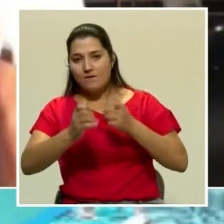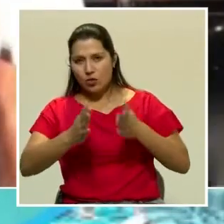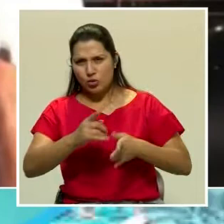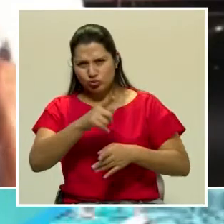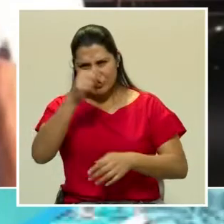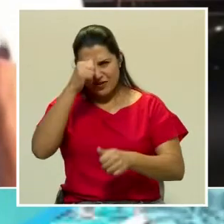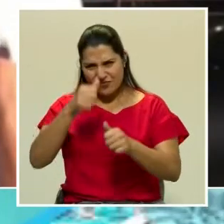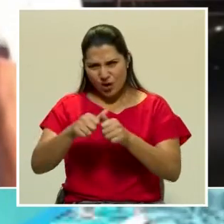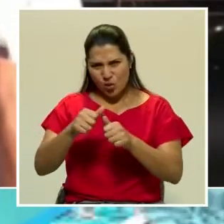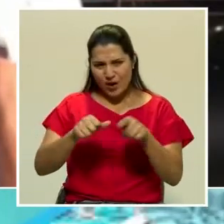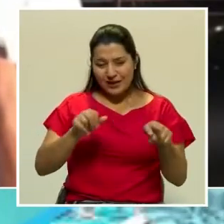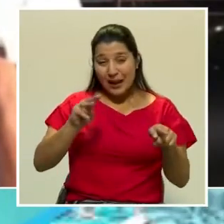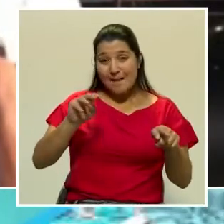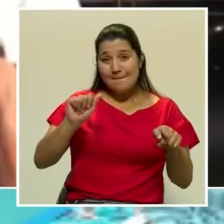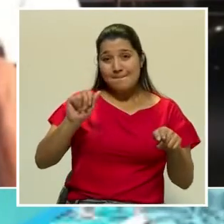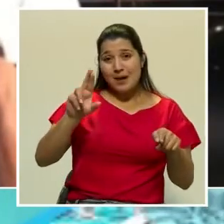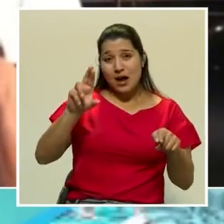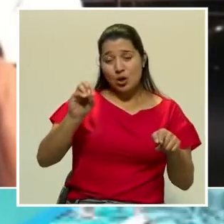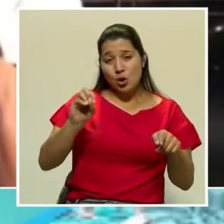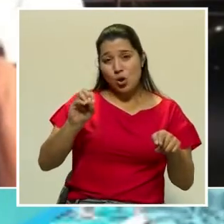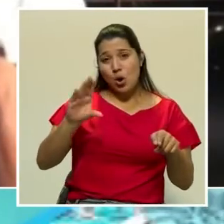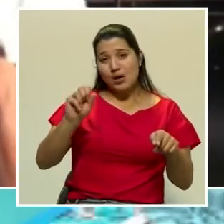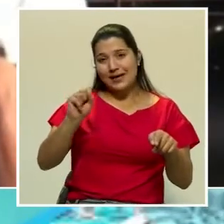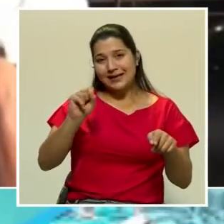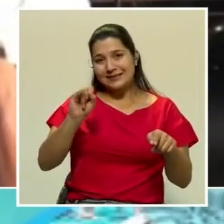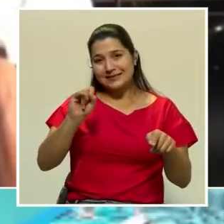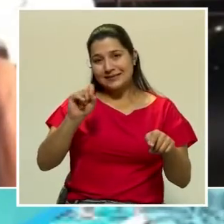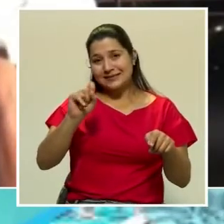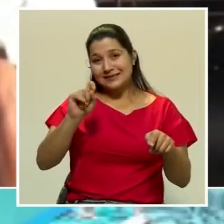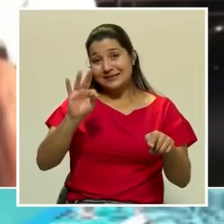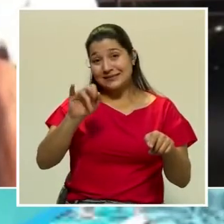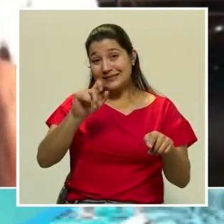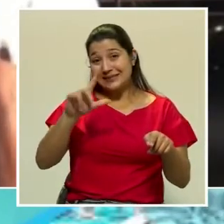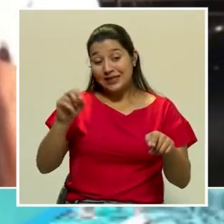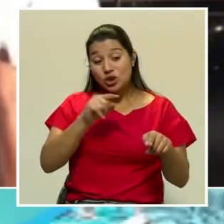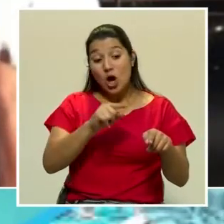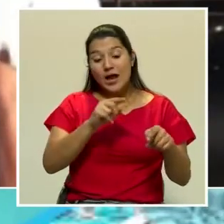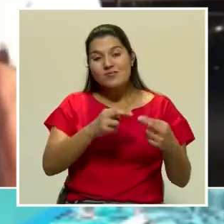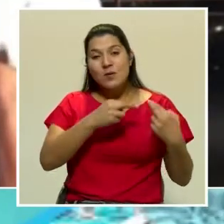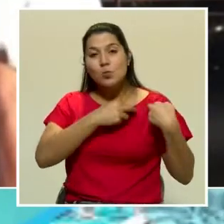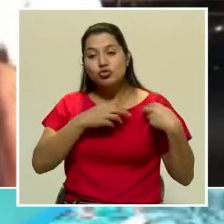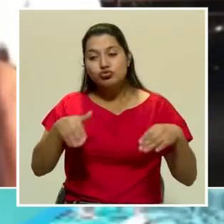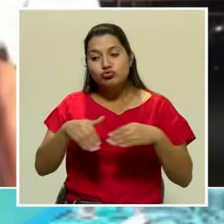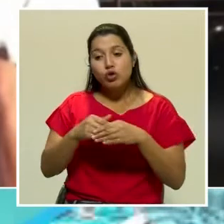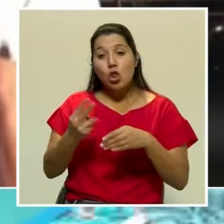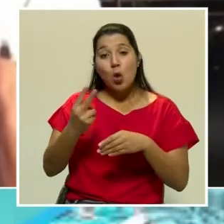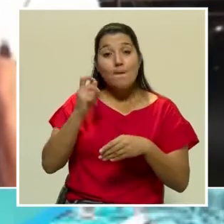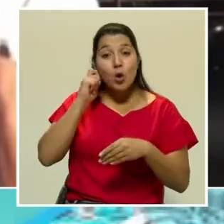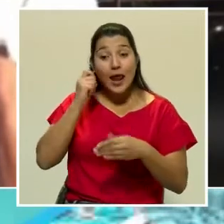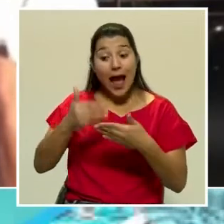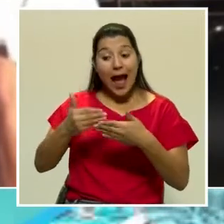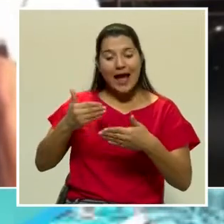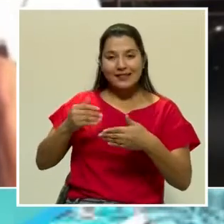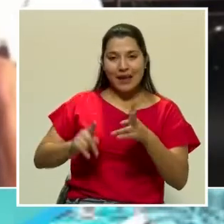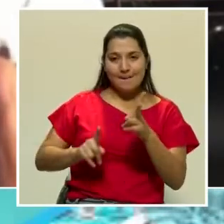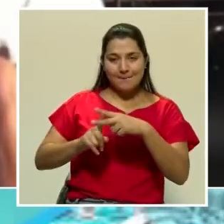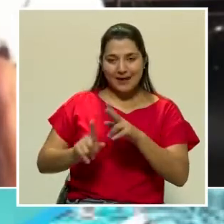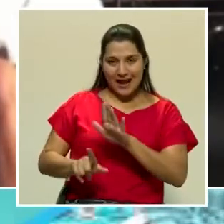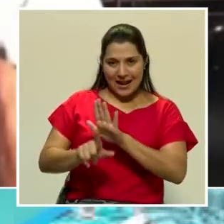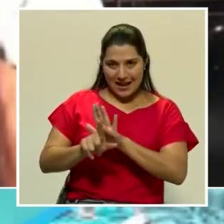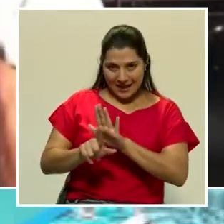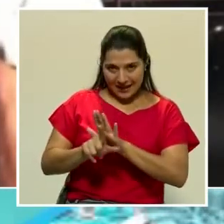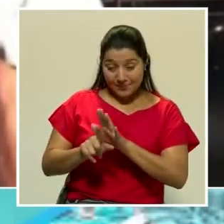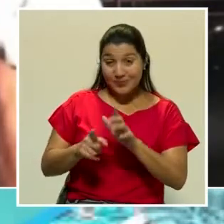Castillo casó a 2 mujeres antes de que la ley comenzara en vigencia. Esto implicó que este juez, como